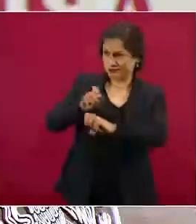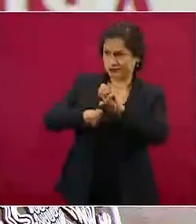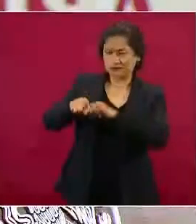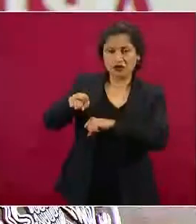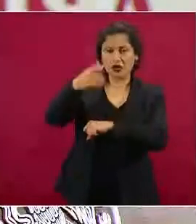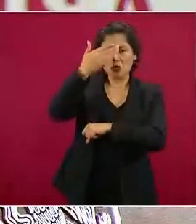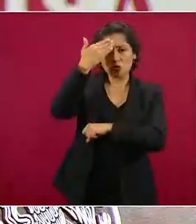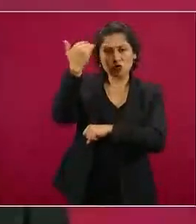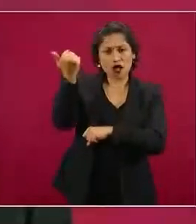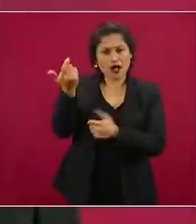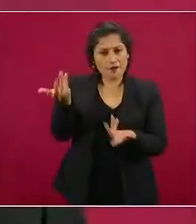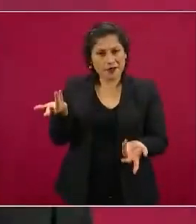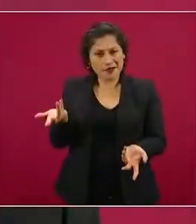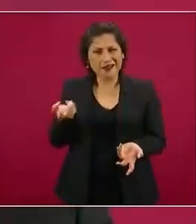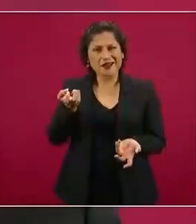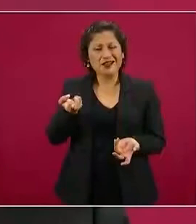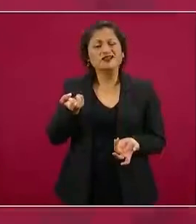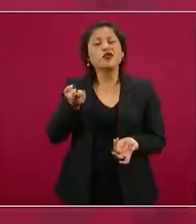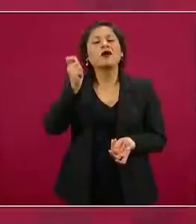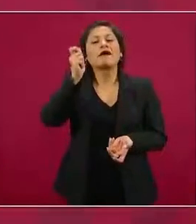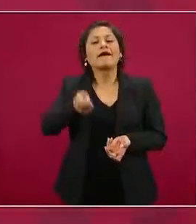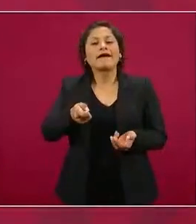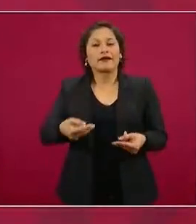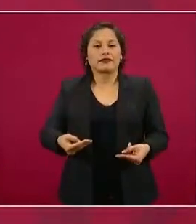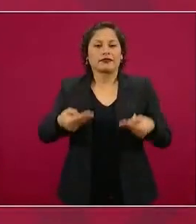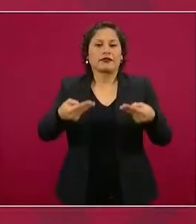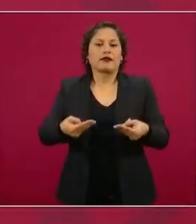Eran negocios, pues, y